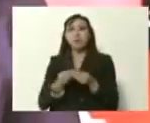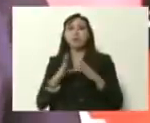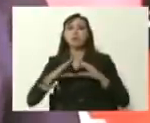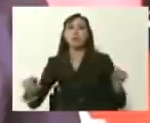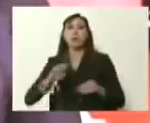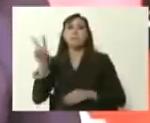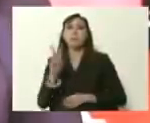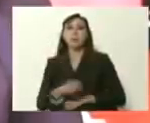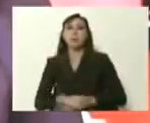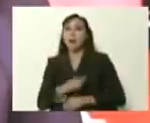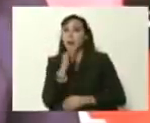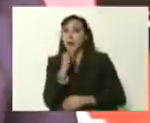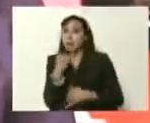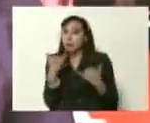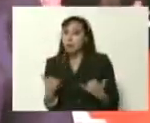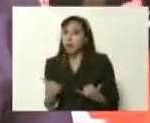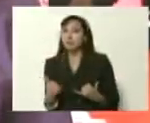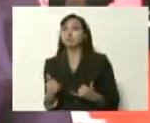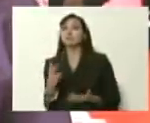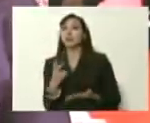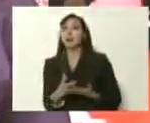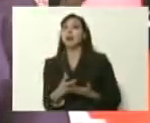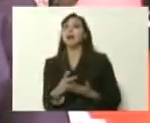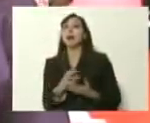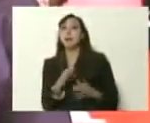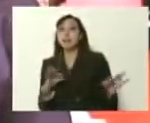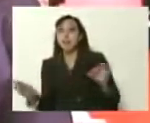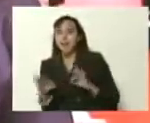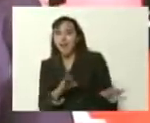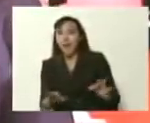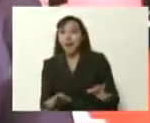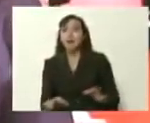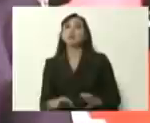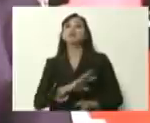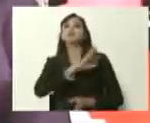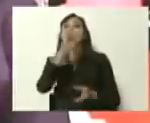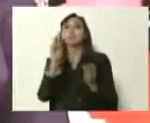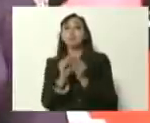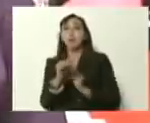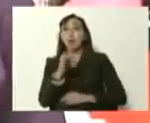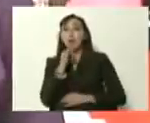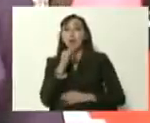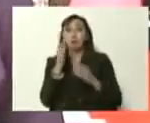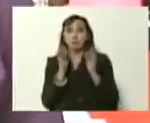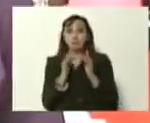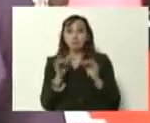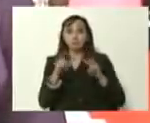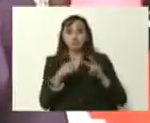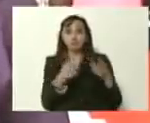nación. Esta es la información que nosotros manejamos desde el Teatro Teresa Carreño y con esto retornamos el contacto a los estudios. Adelante.